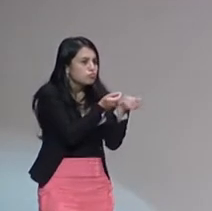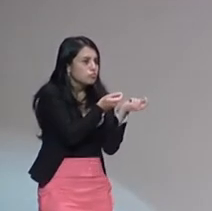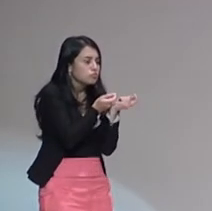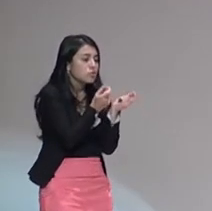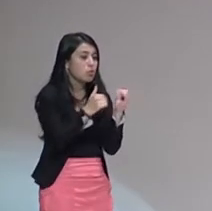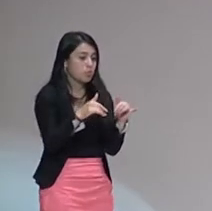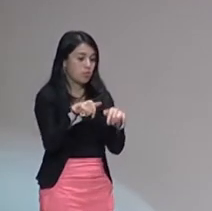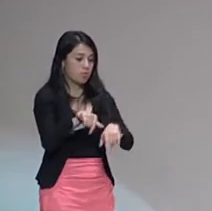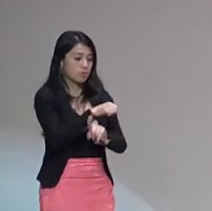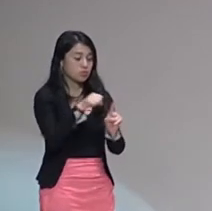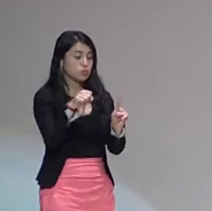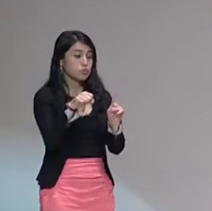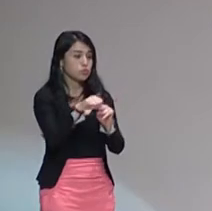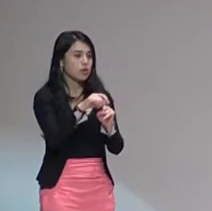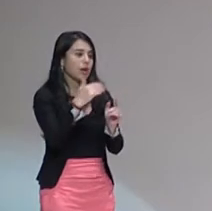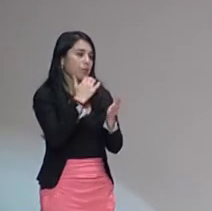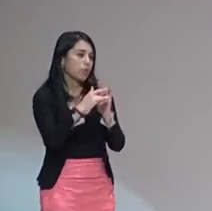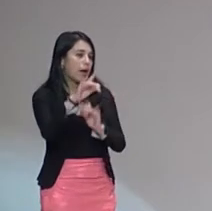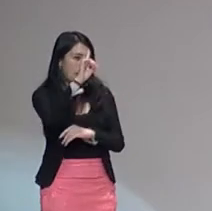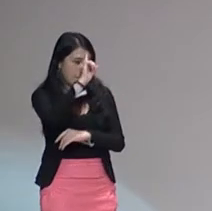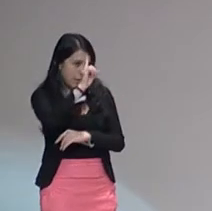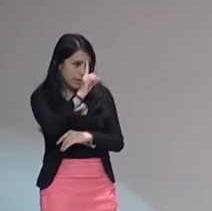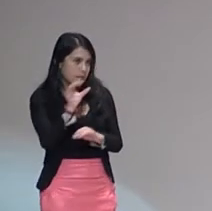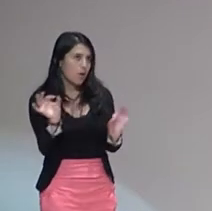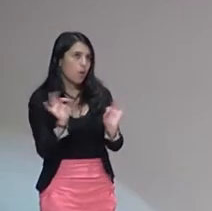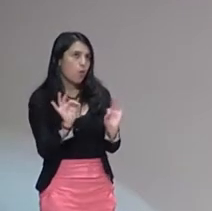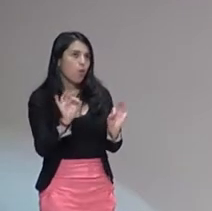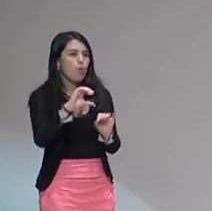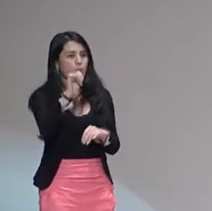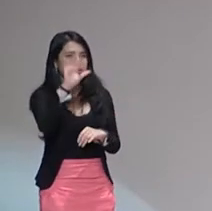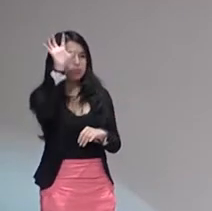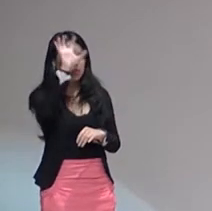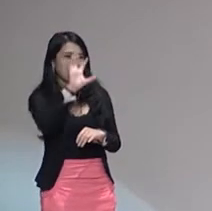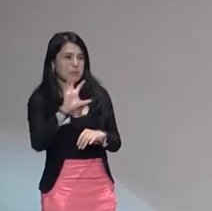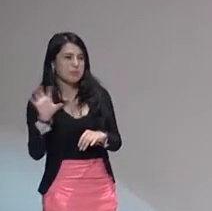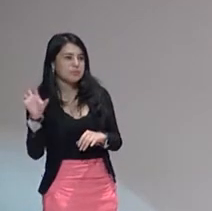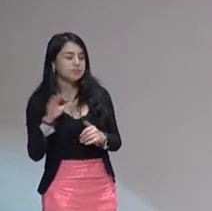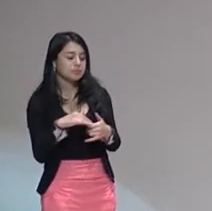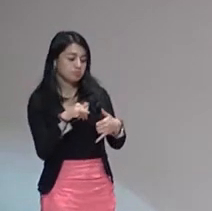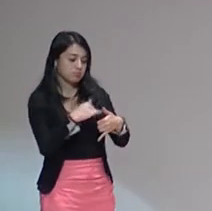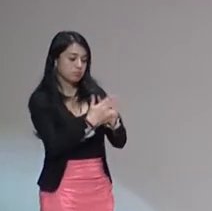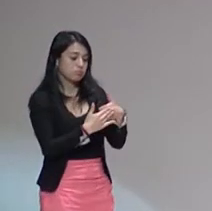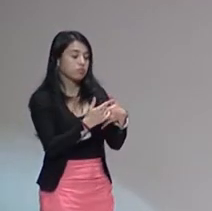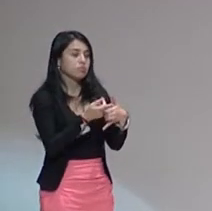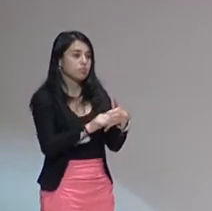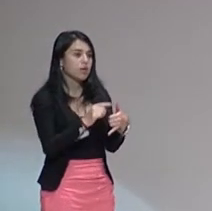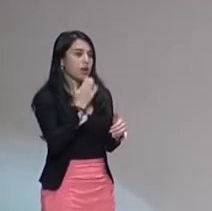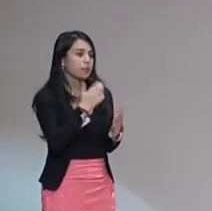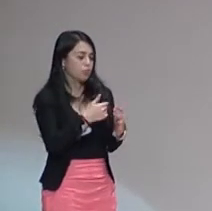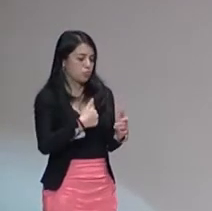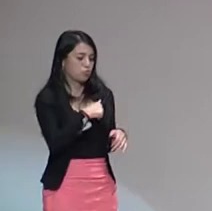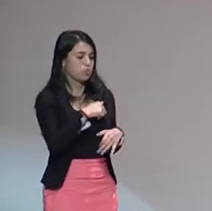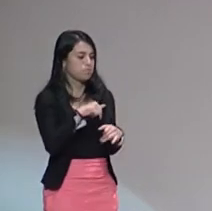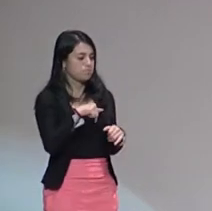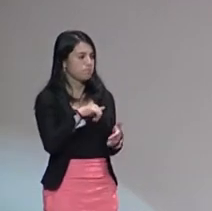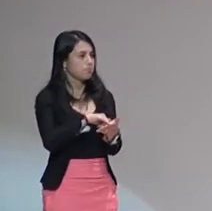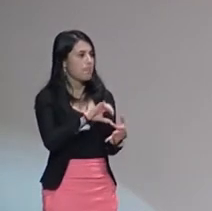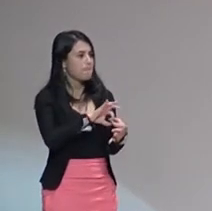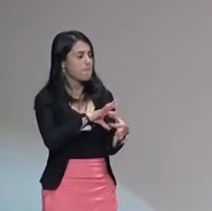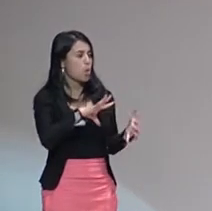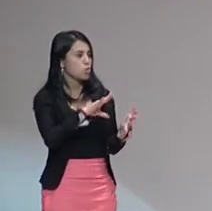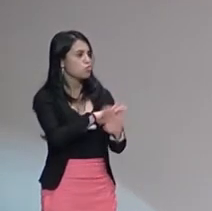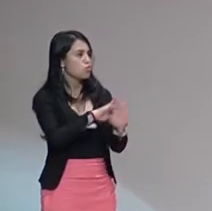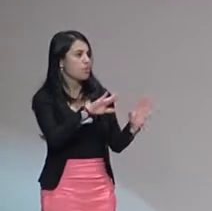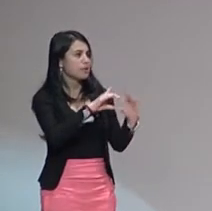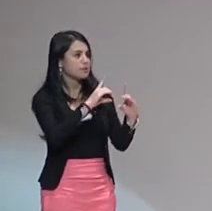sociedad que ha estado dividida, como en Alemania o como lo que pasó también en muchas partes del país, cómo nosotros rompemos las